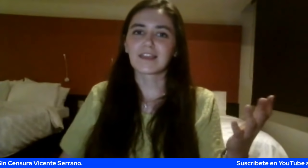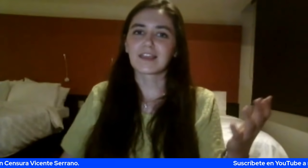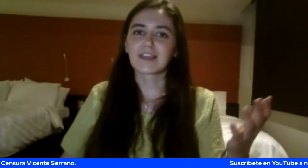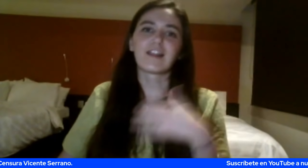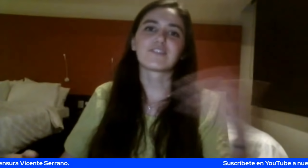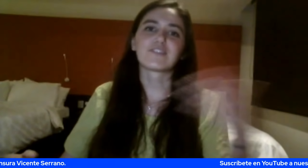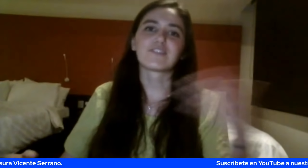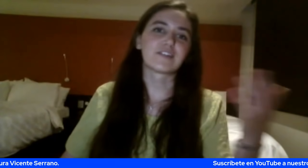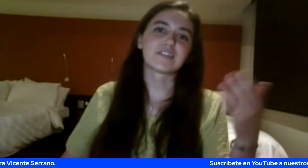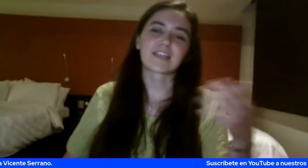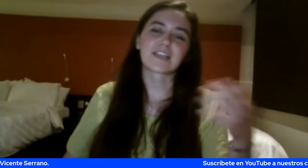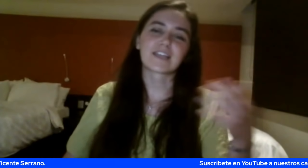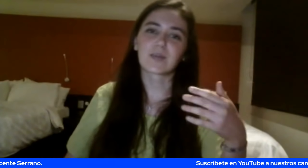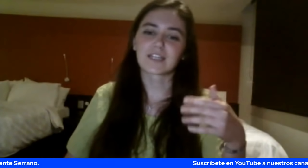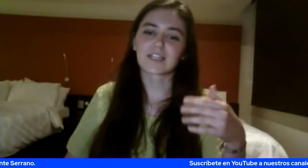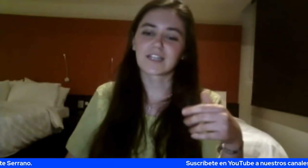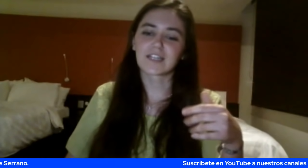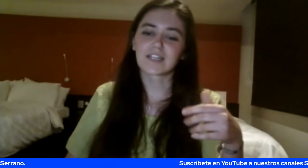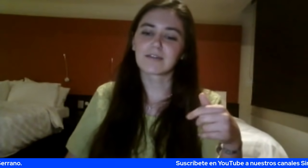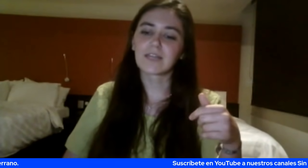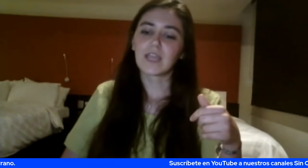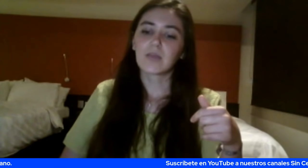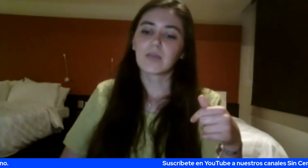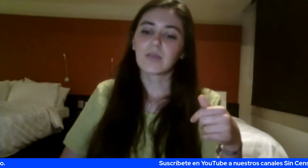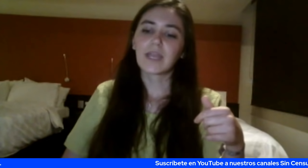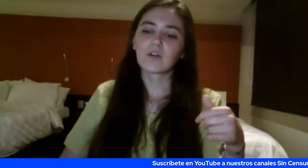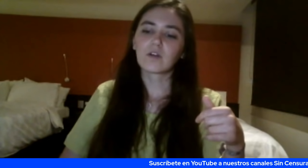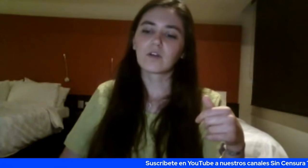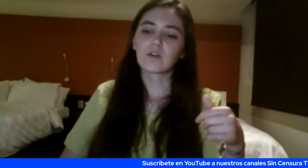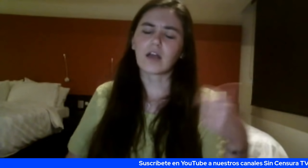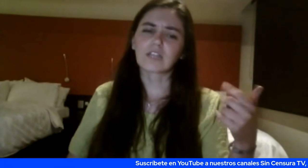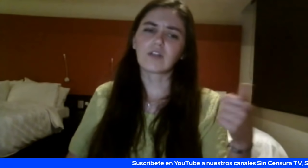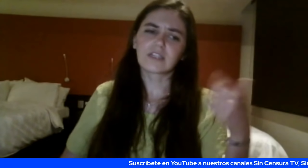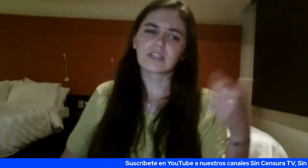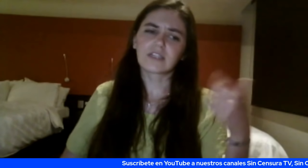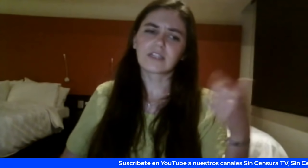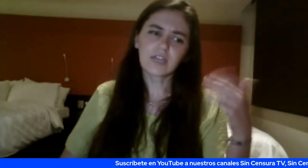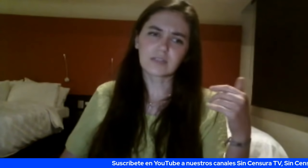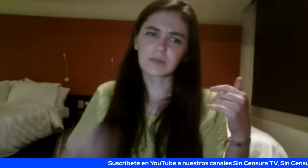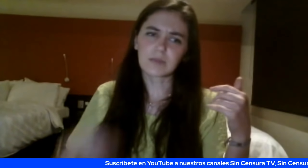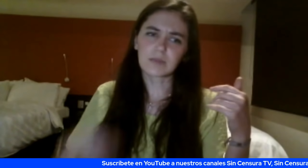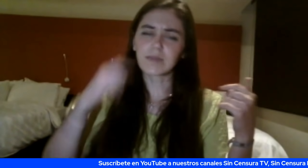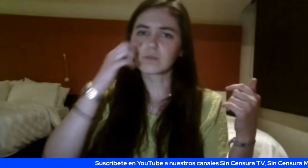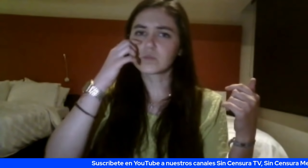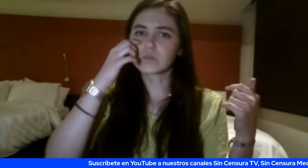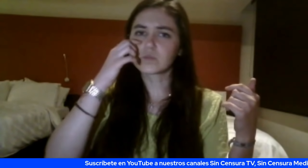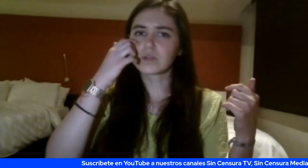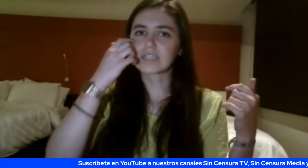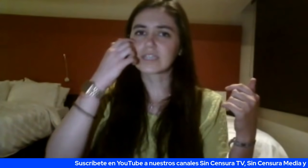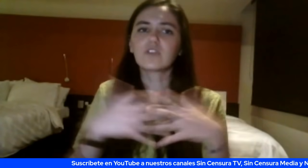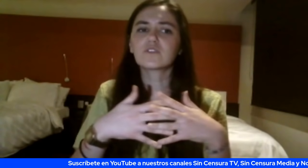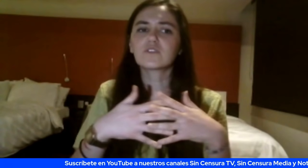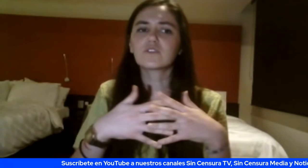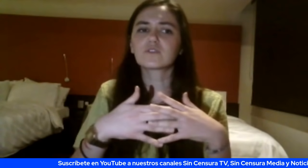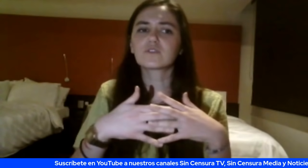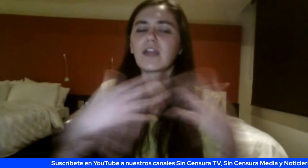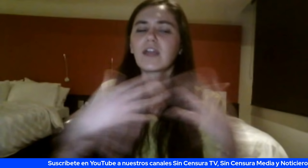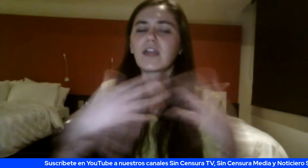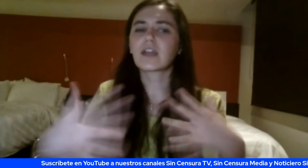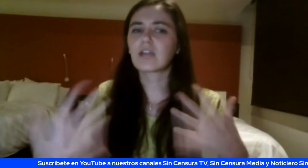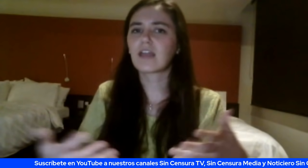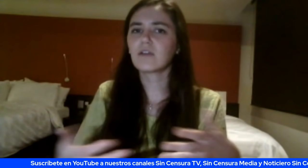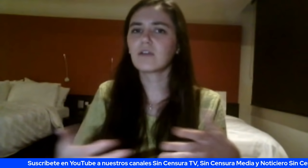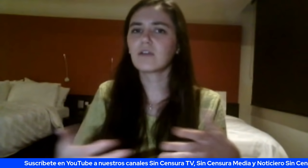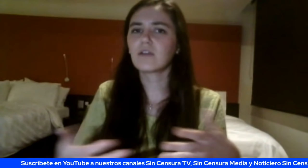realmente la honestidad que puedan tener en el debate. Pero, o sea, lo que creo que también pasa mucho es que ellos nunca